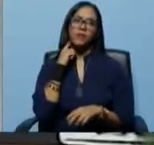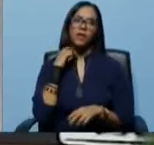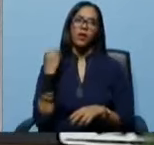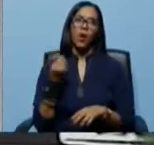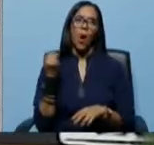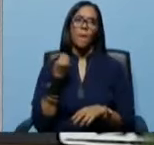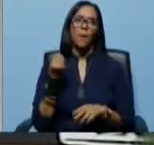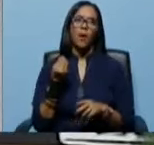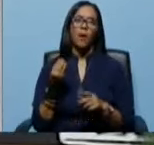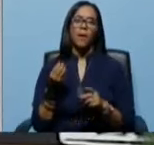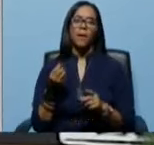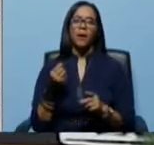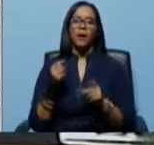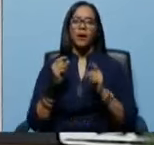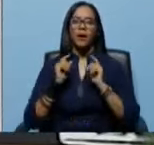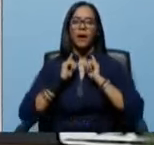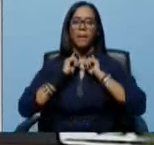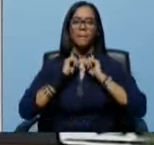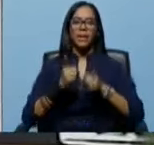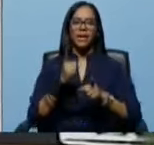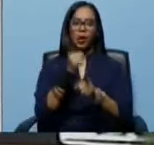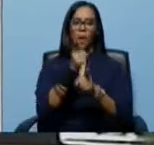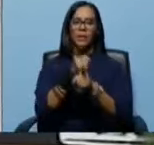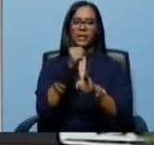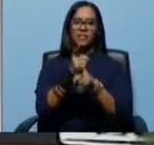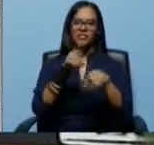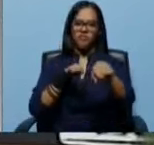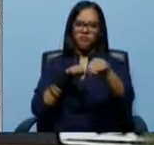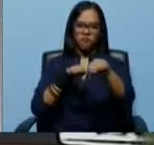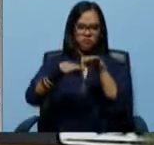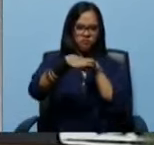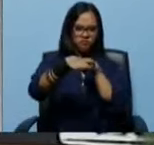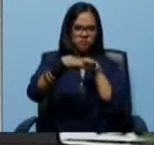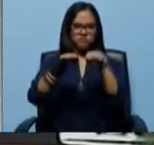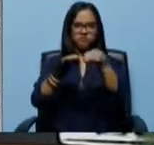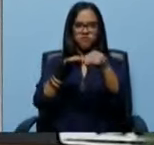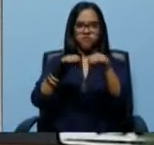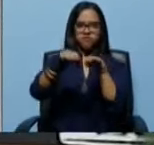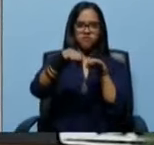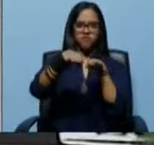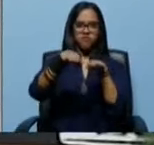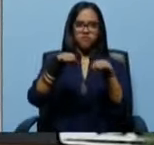como pista de competencias de piques.